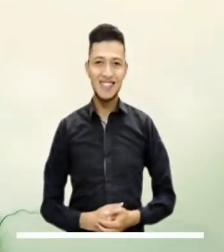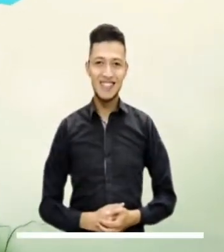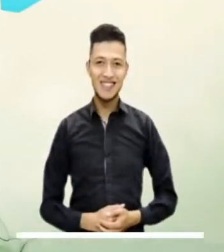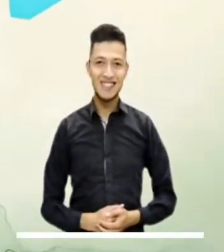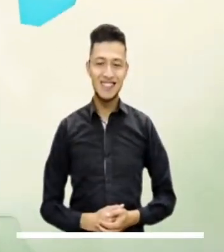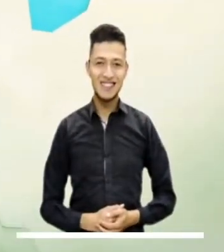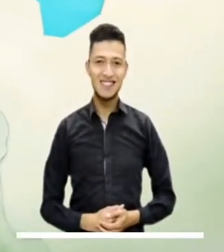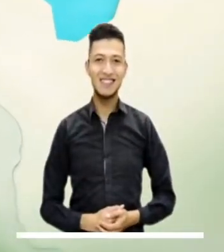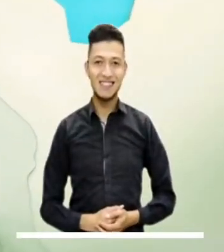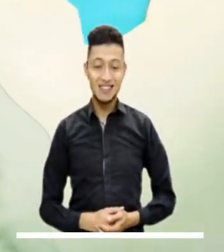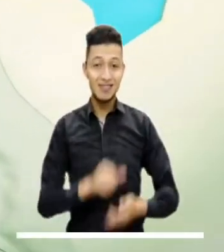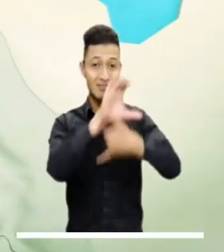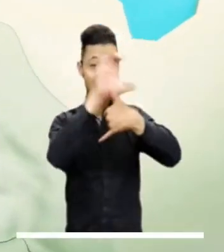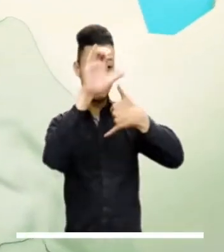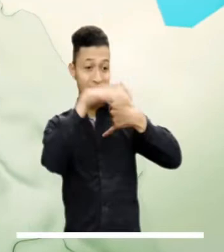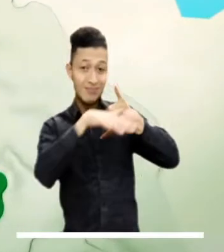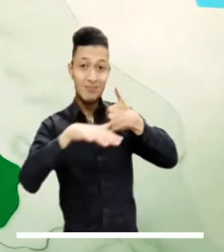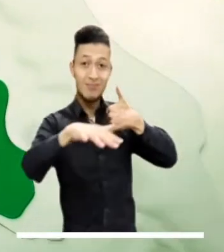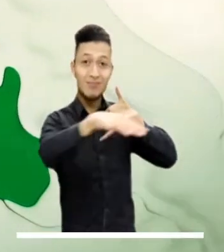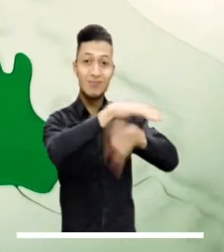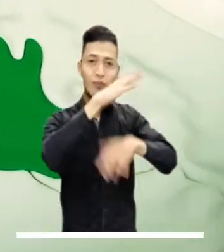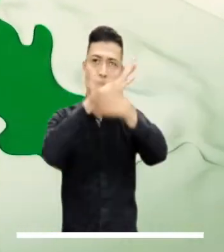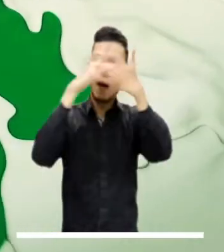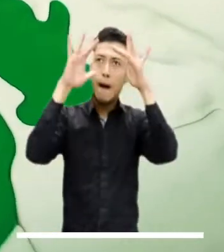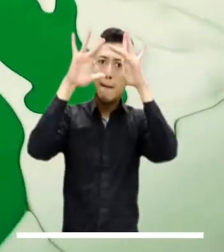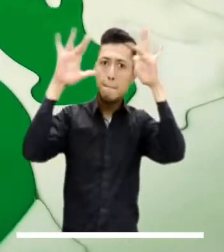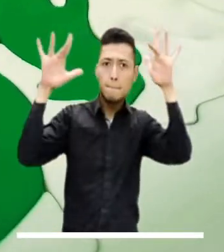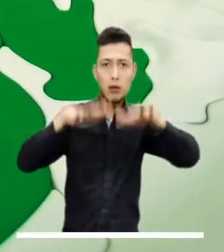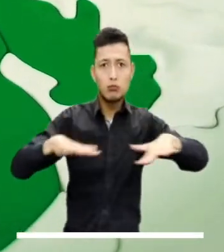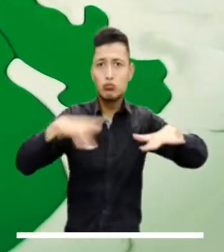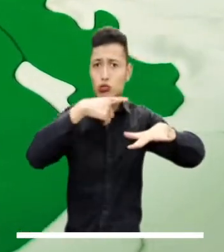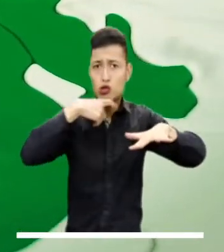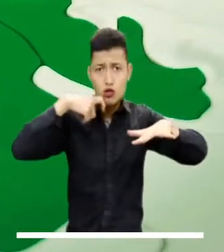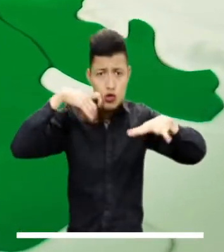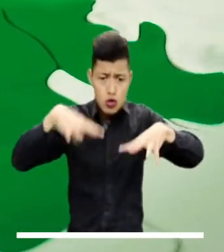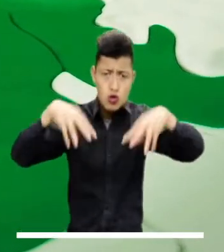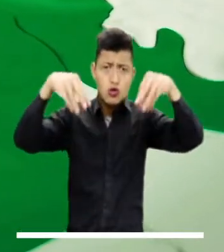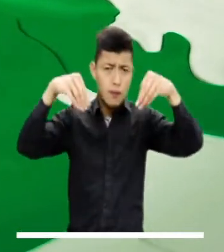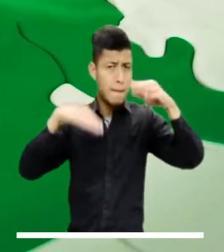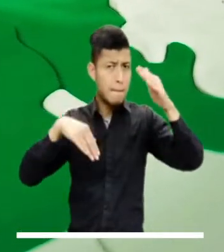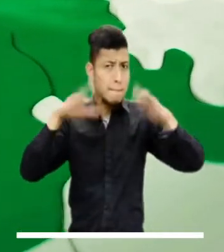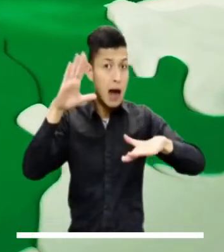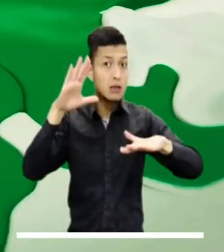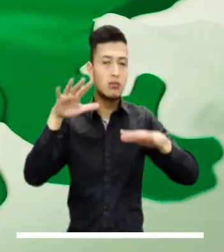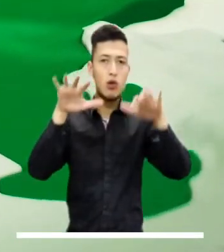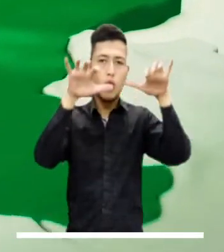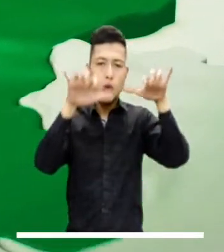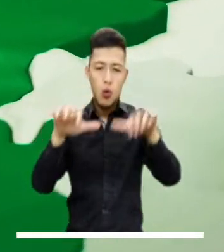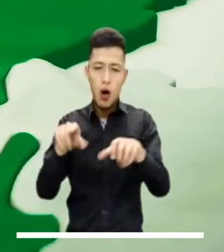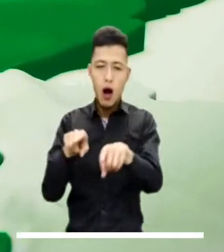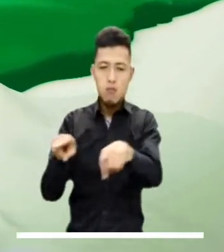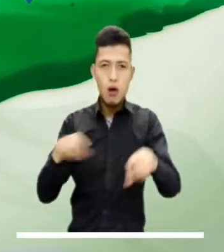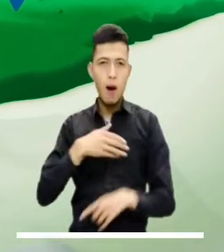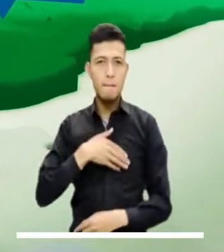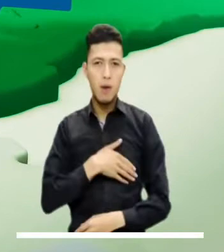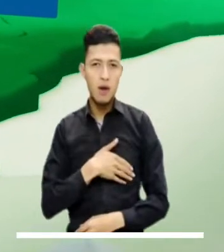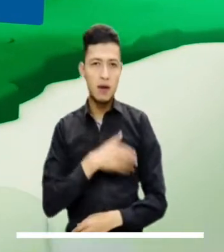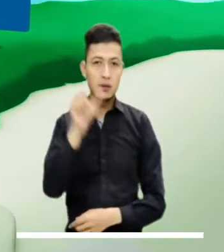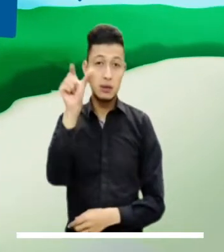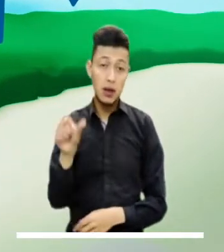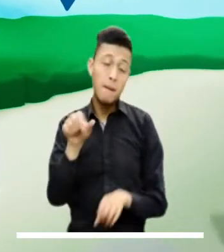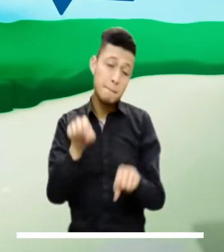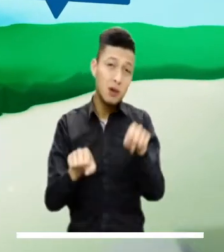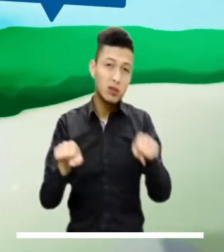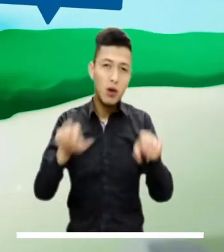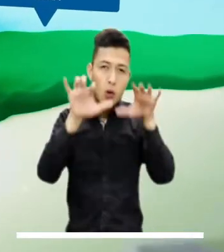El cielo del Caribe colombiano estará despejado y a pesar de que predominará el tiempo seco, no se descartan lloviznas en Bolívar y Cesar.